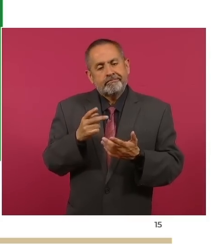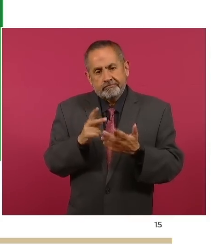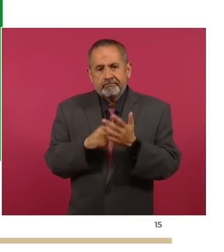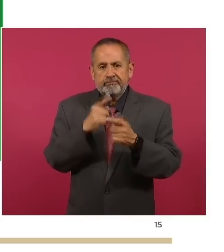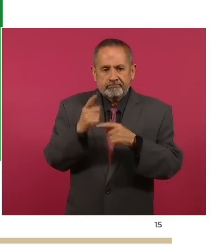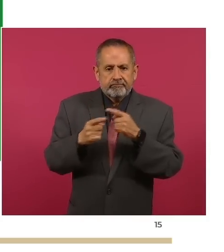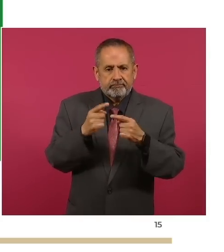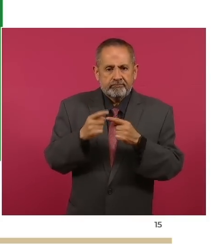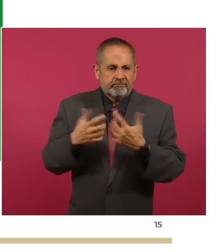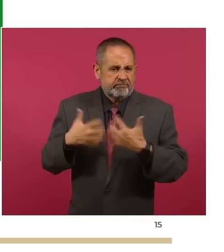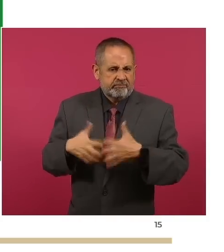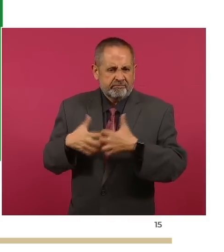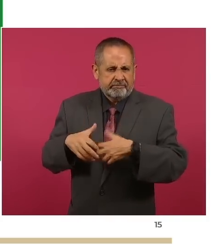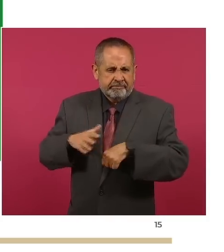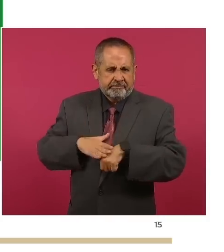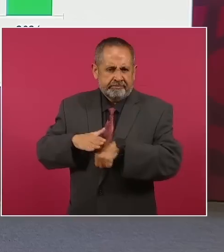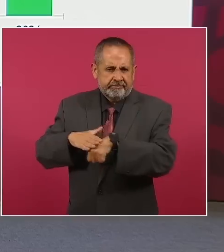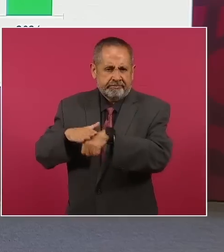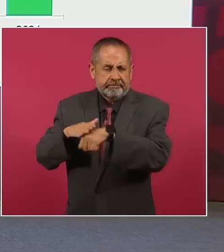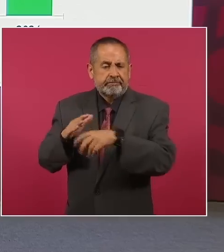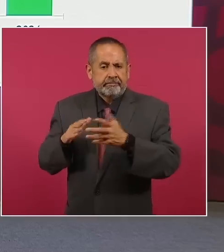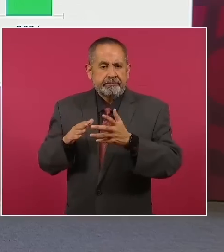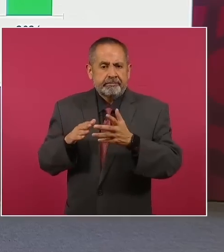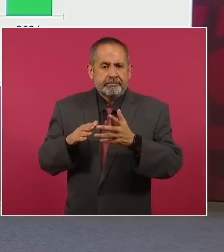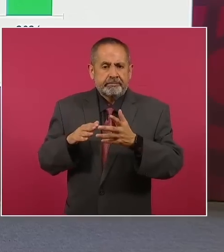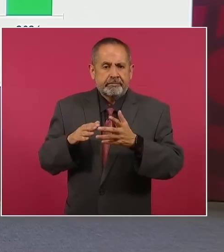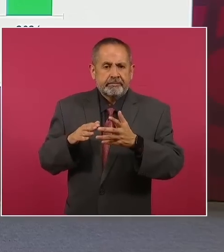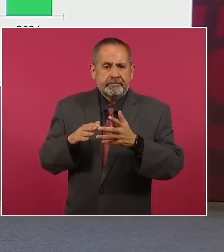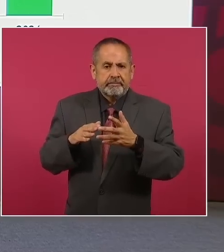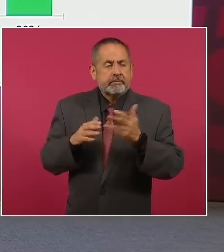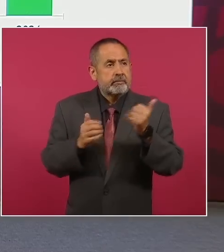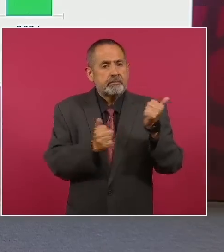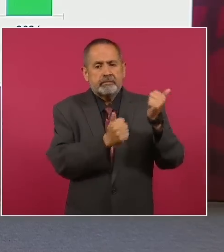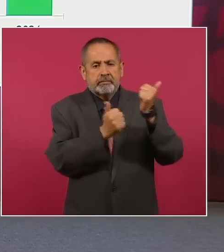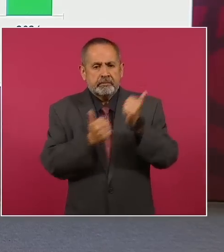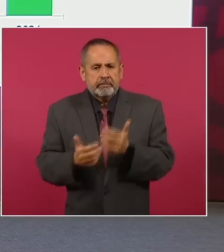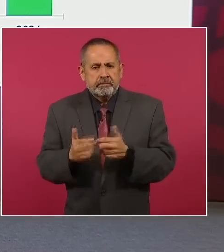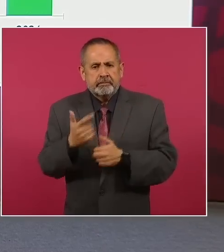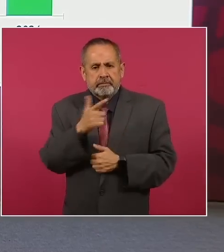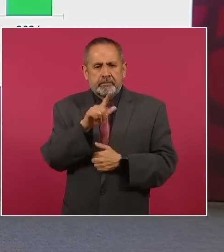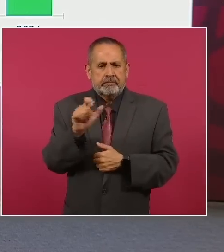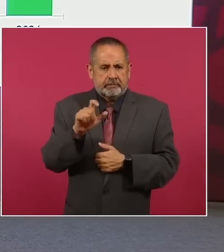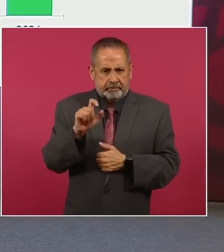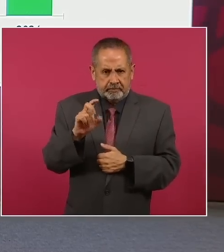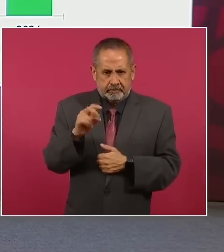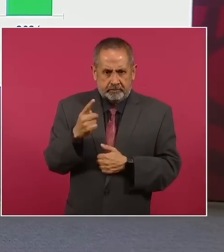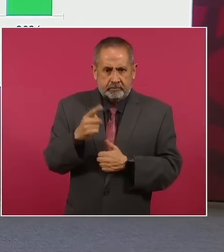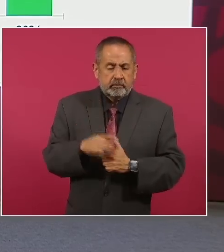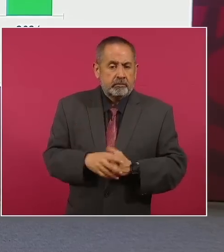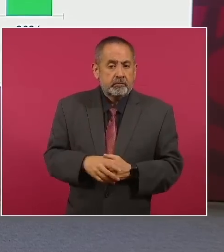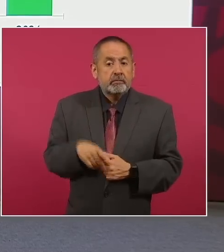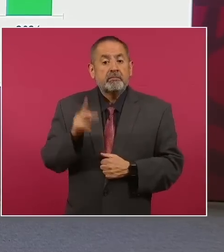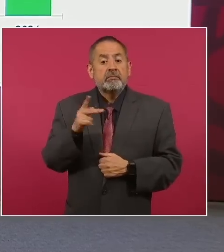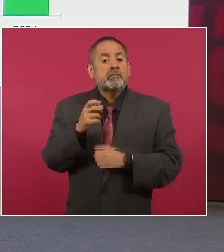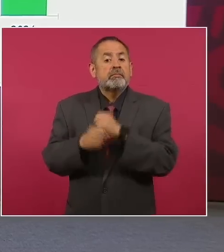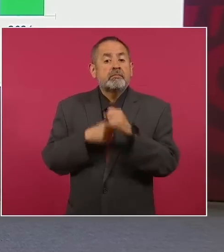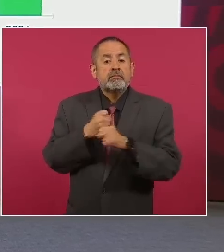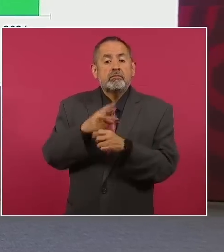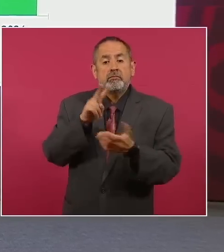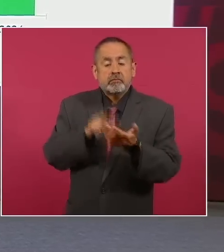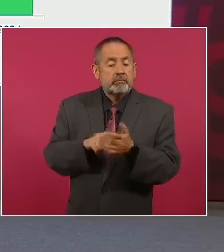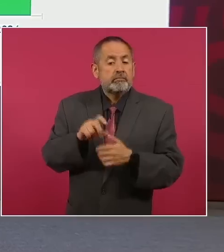en las refinerías y esta es la importación, 731. En el 22